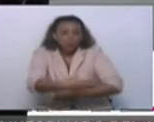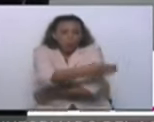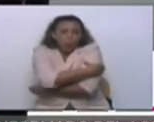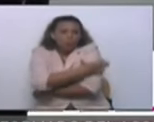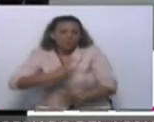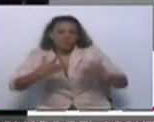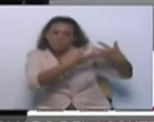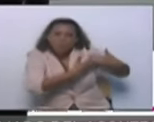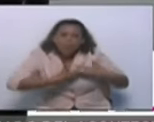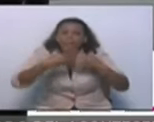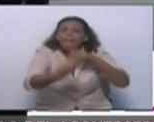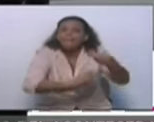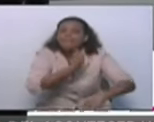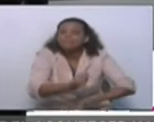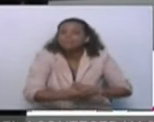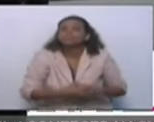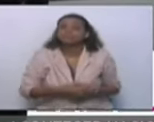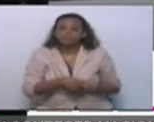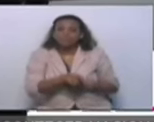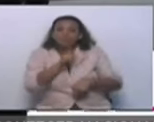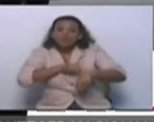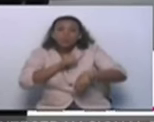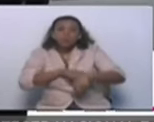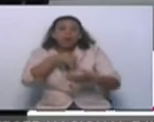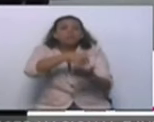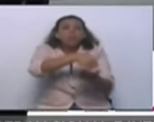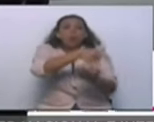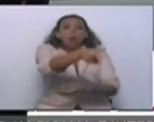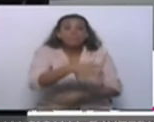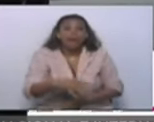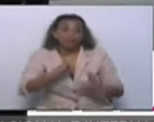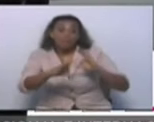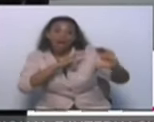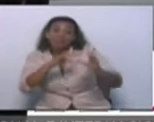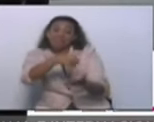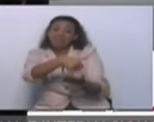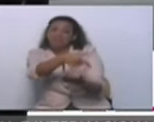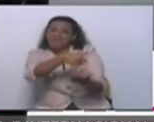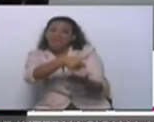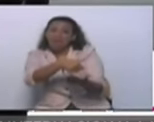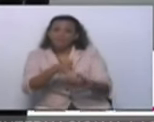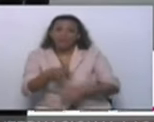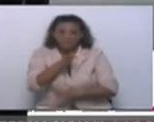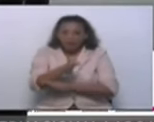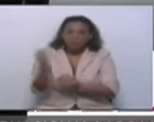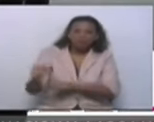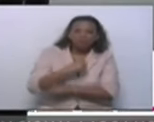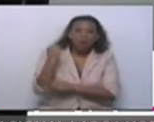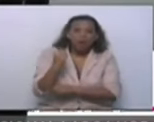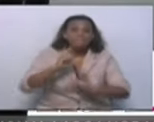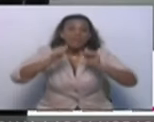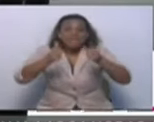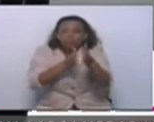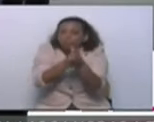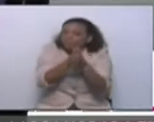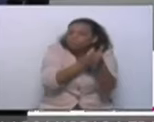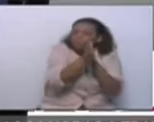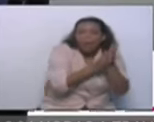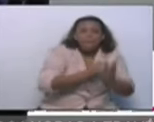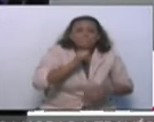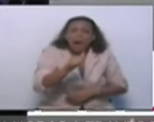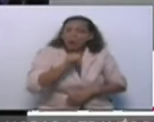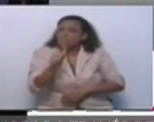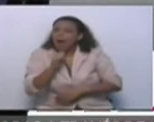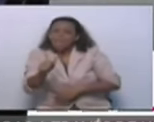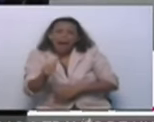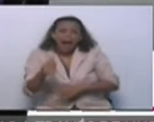imperialismo? Ah, Chávez está débil, está llamando a diálogo, está débil, vamos por él. Y empezaron a preparar todo lo que después